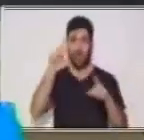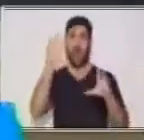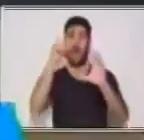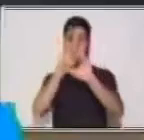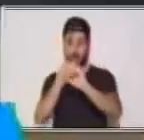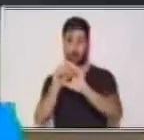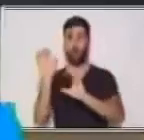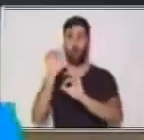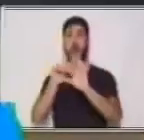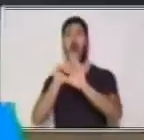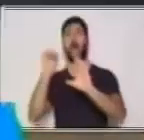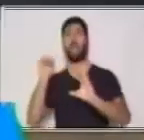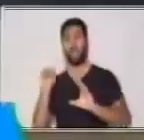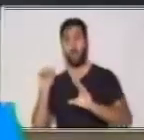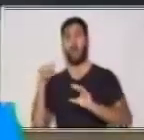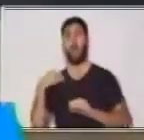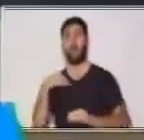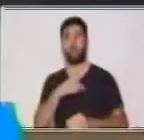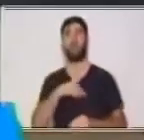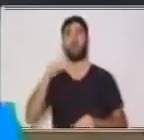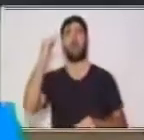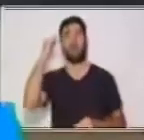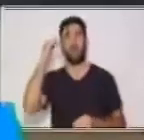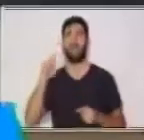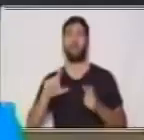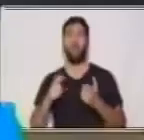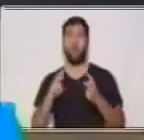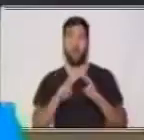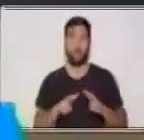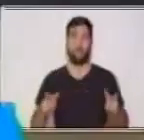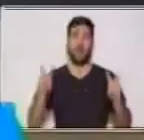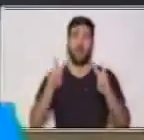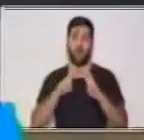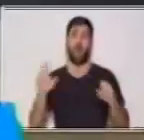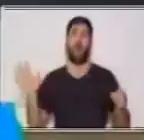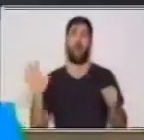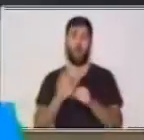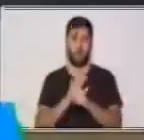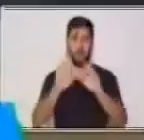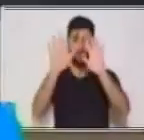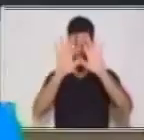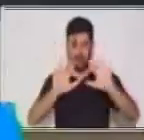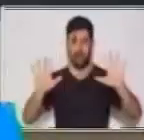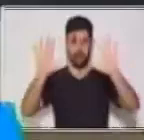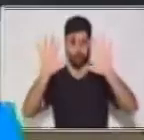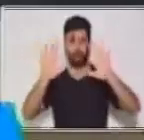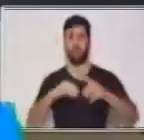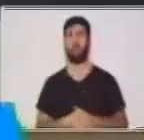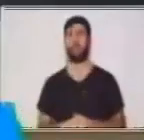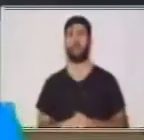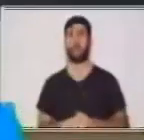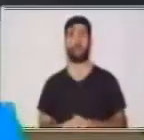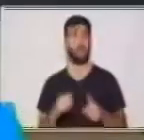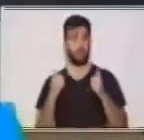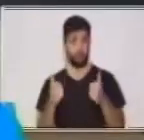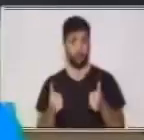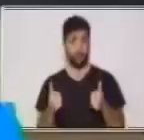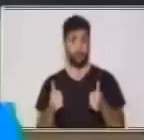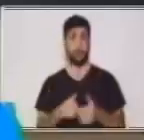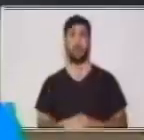dos paralelas, pues el mismo valor de acá va a ser exactamente el mismo valor de acá, ¿verdad?